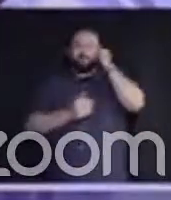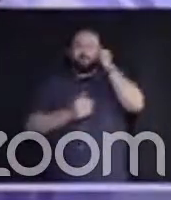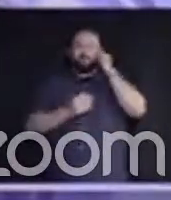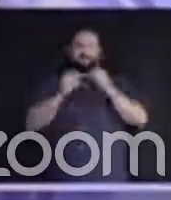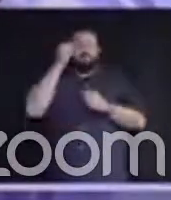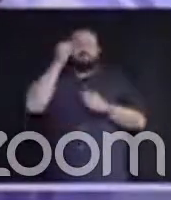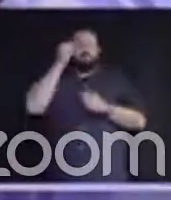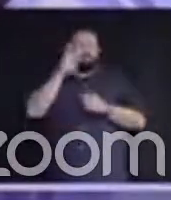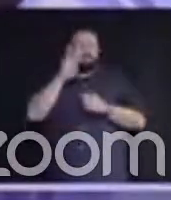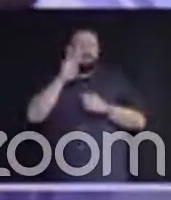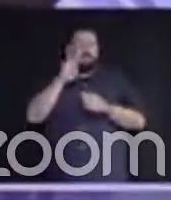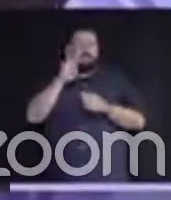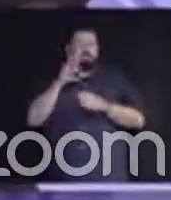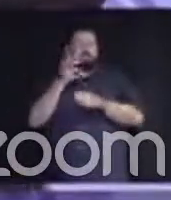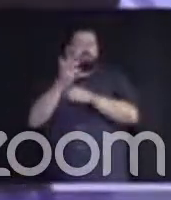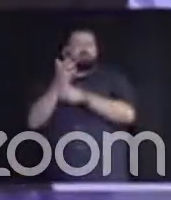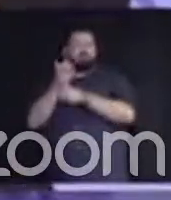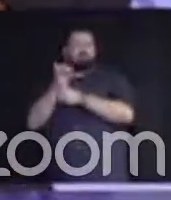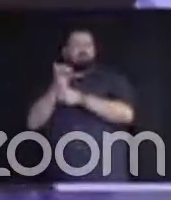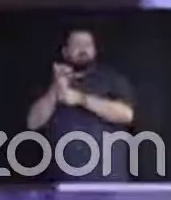OmniLive USA.